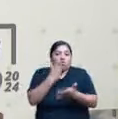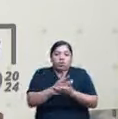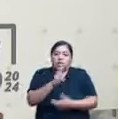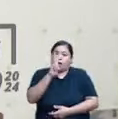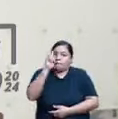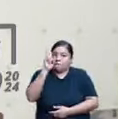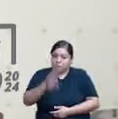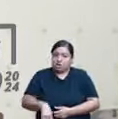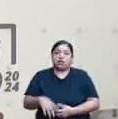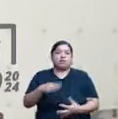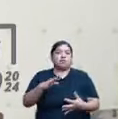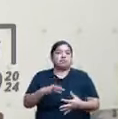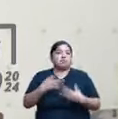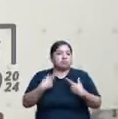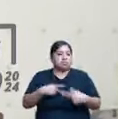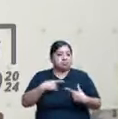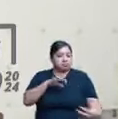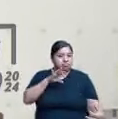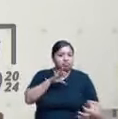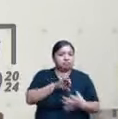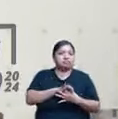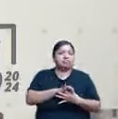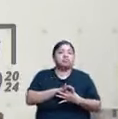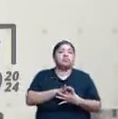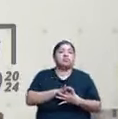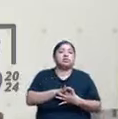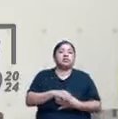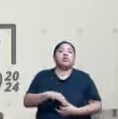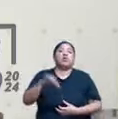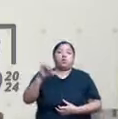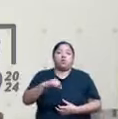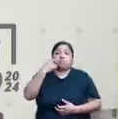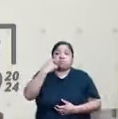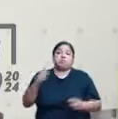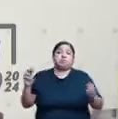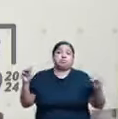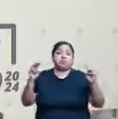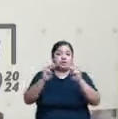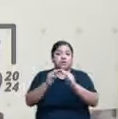realmente ciudadana. El día de hoy, Mixquiahuala enfrenta una decisión